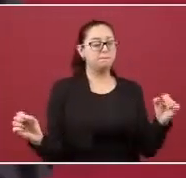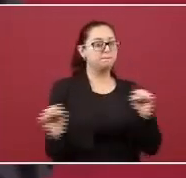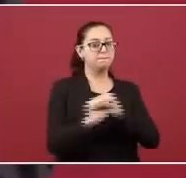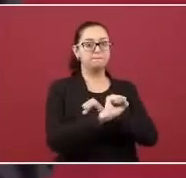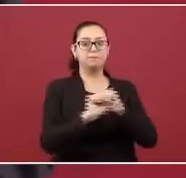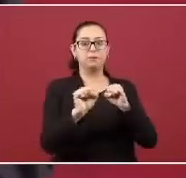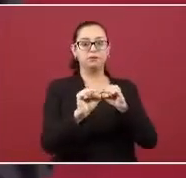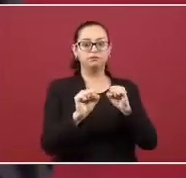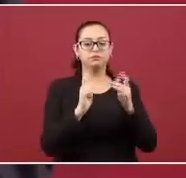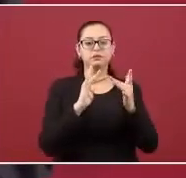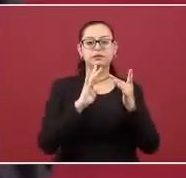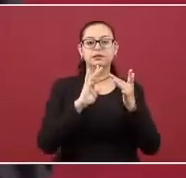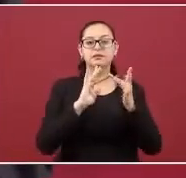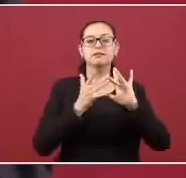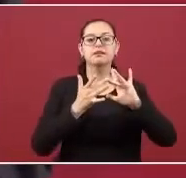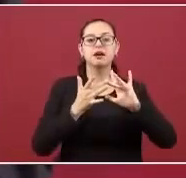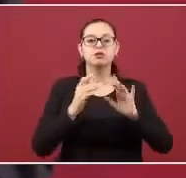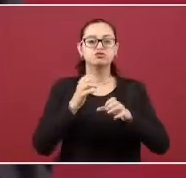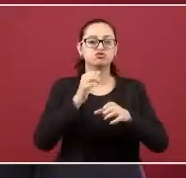las redes sociales.